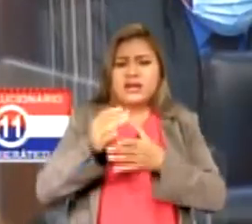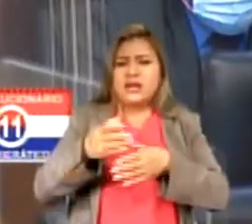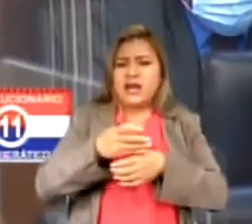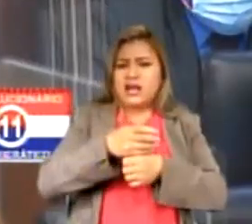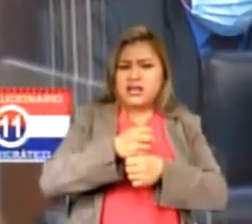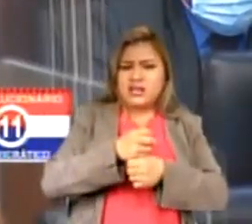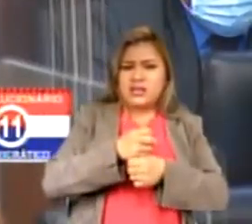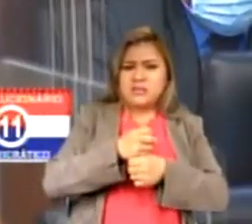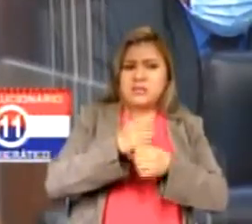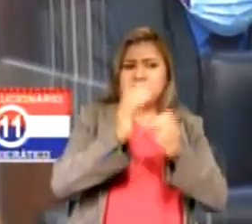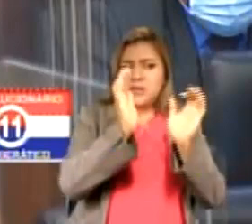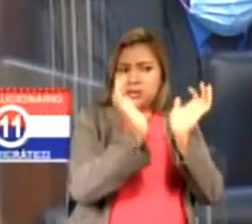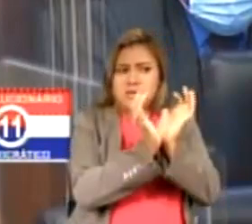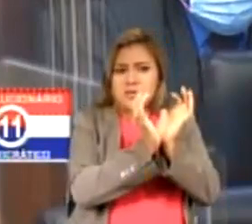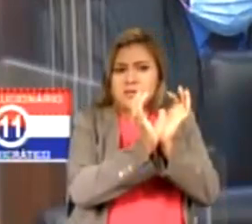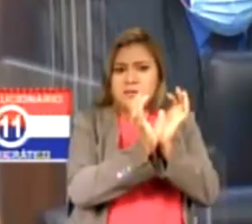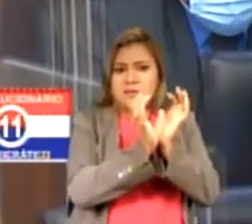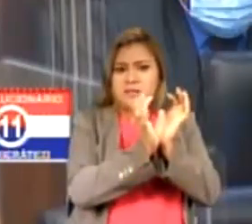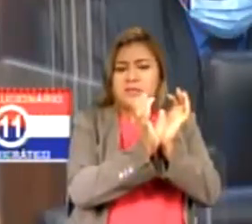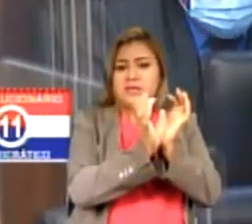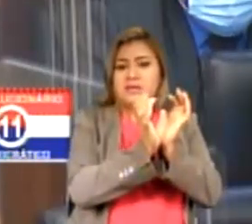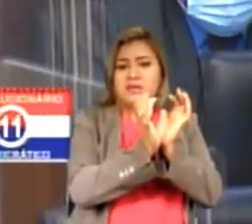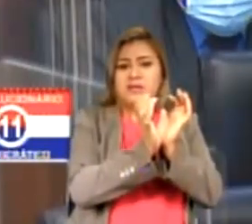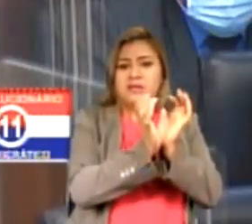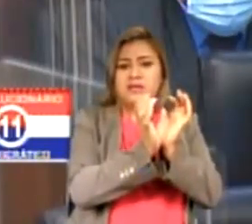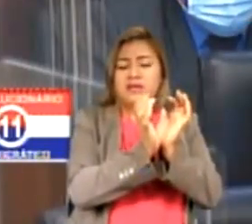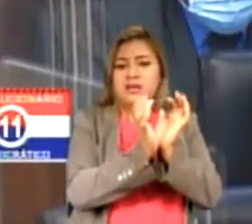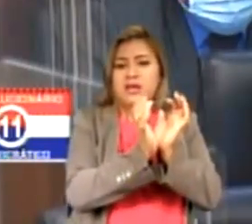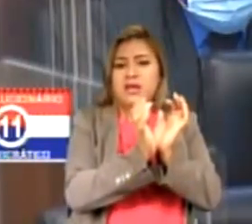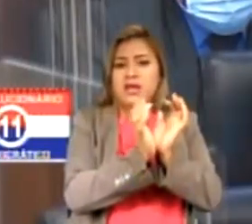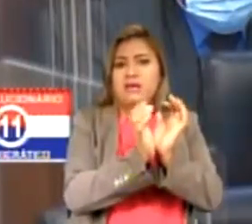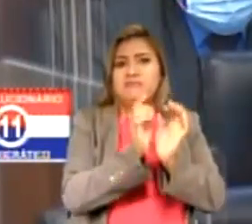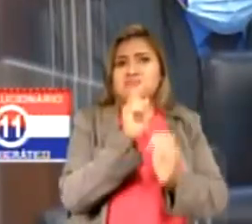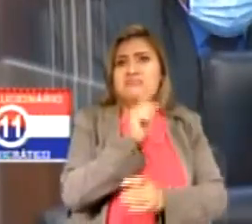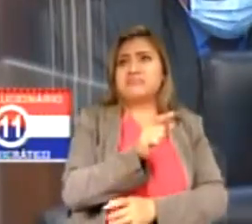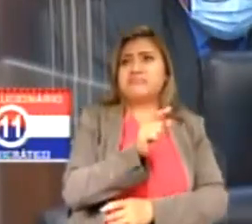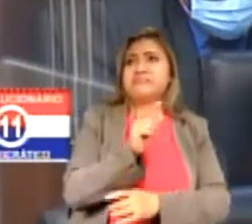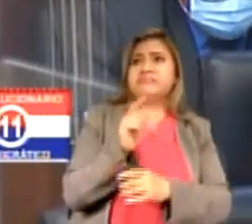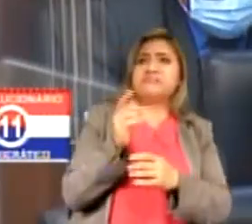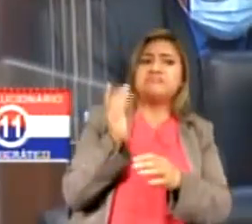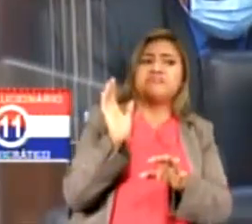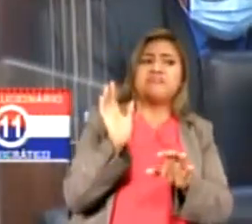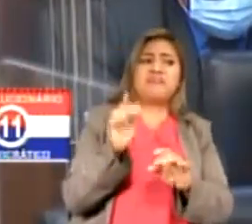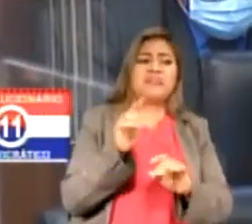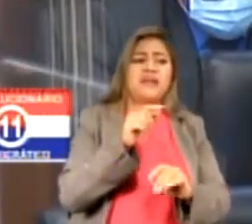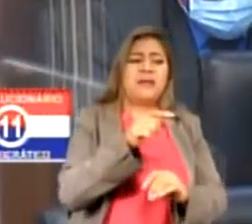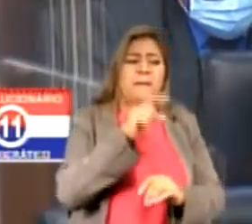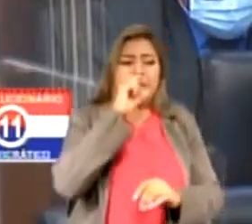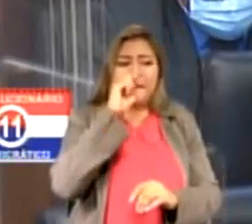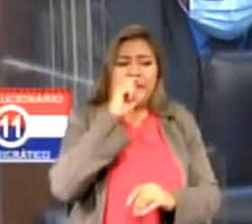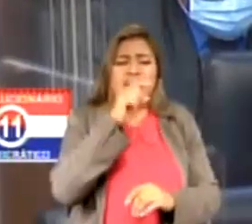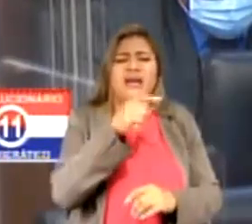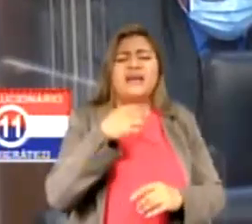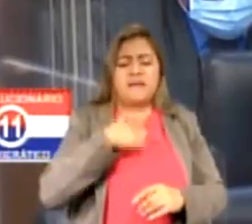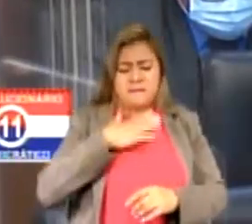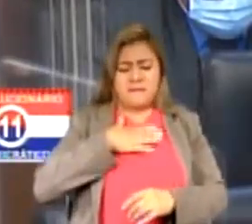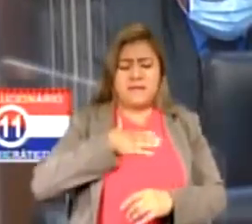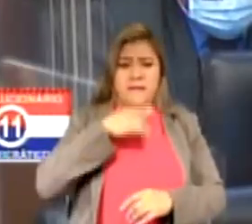Seguro Social? Eso le costó un exilio de 3 años. Me recuerdo que mi señor padre me